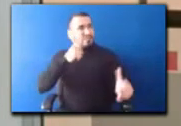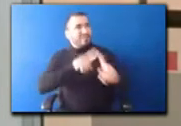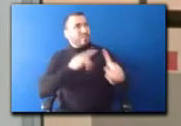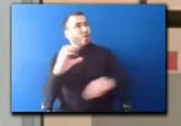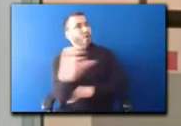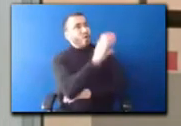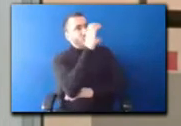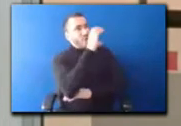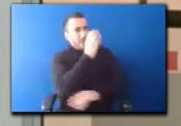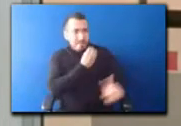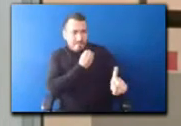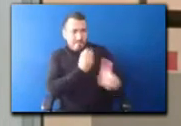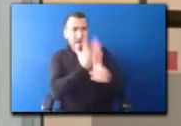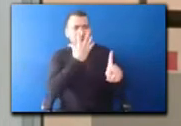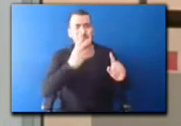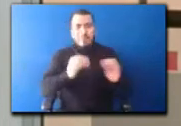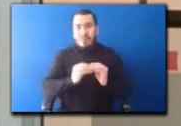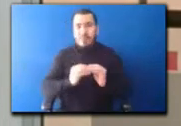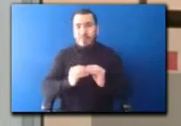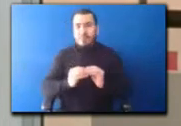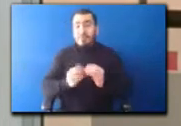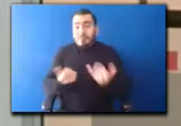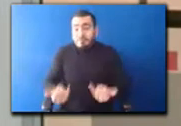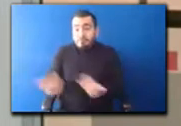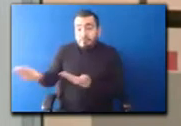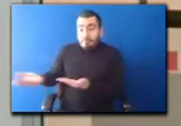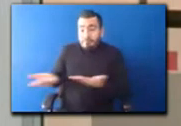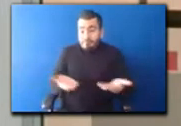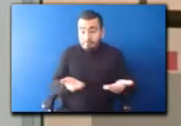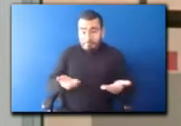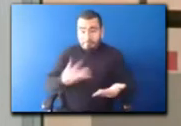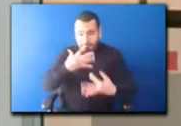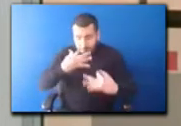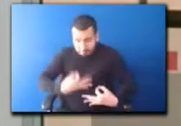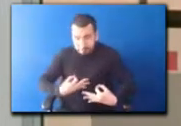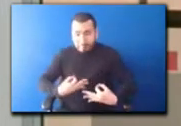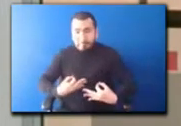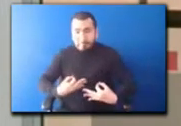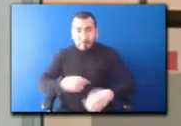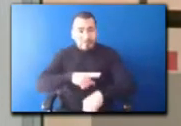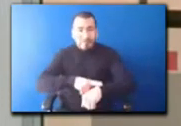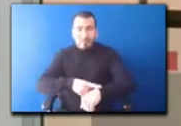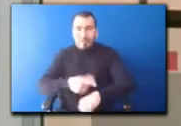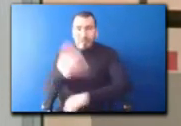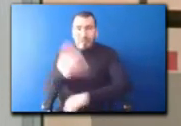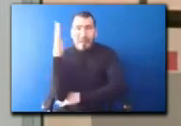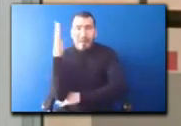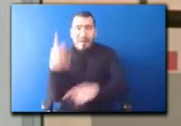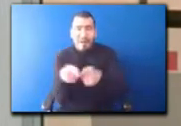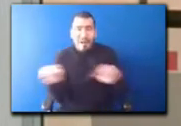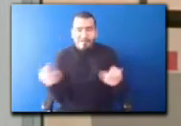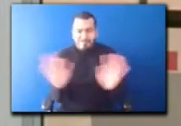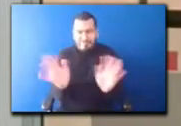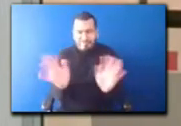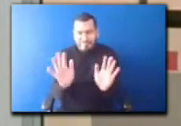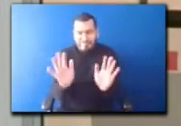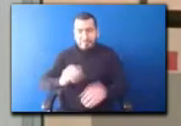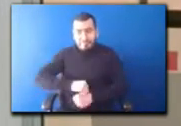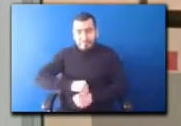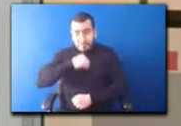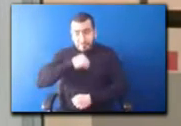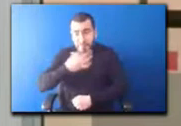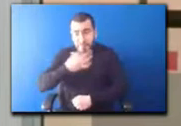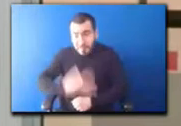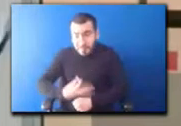necesita. Para mí es un verdadero placer darle la bienvenida. No le robo más tiempo, pero me siento supremamente orgulloso de que este tipo